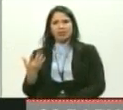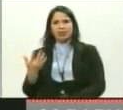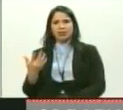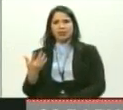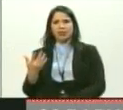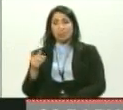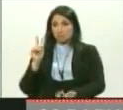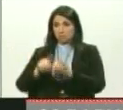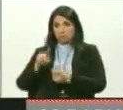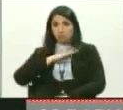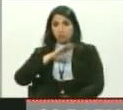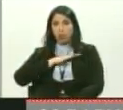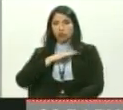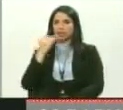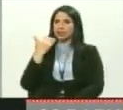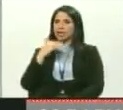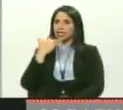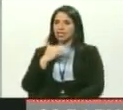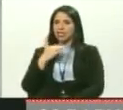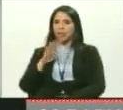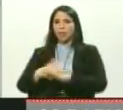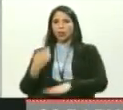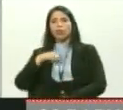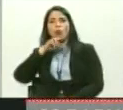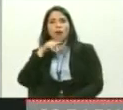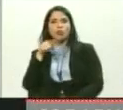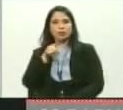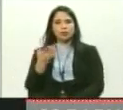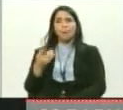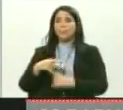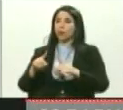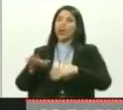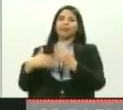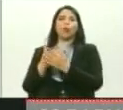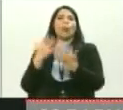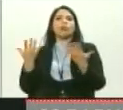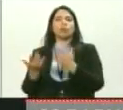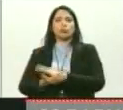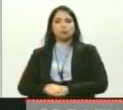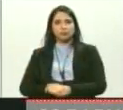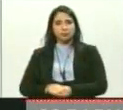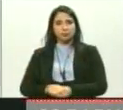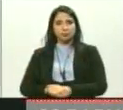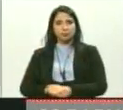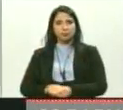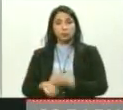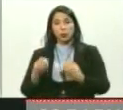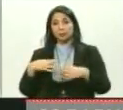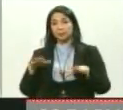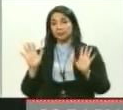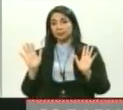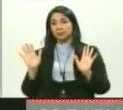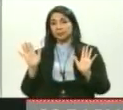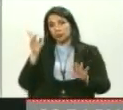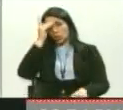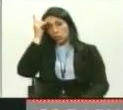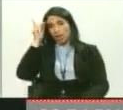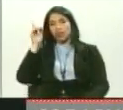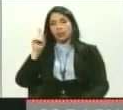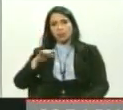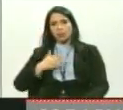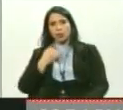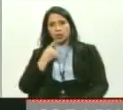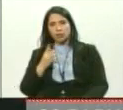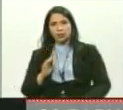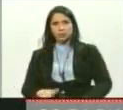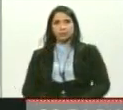ríe porque yo hablo así. Pero, ¿hasta cuándo? ¿Hasta cuándo? Bueno, Diosdado, también te puedo decir